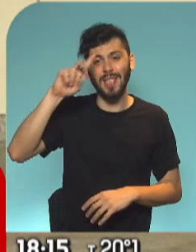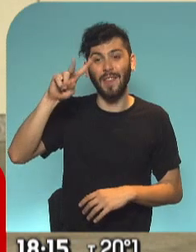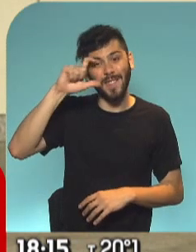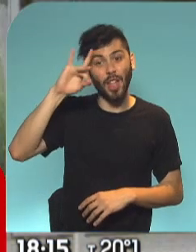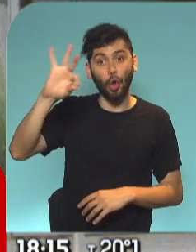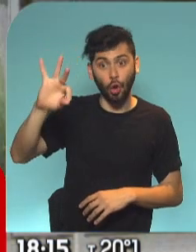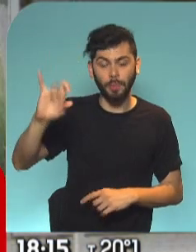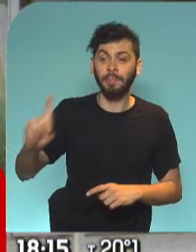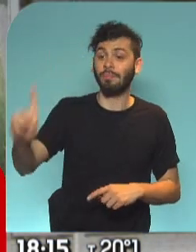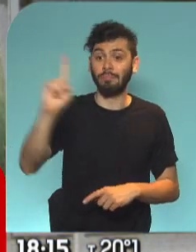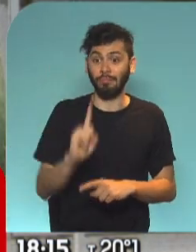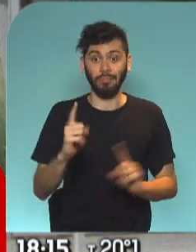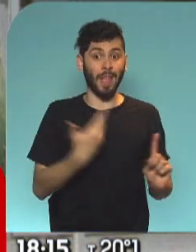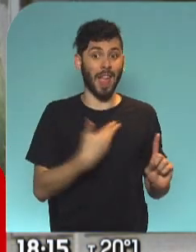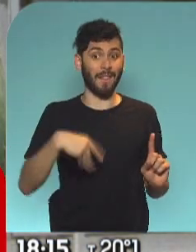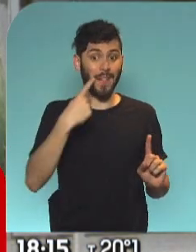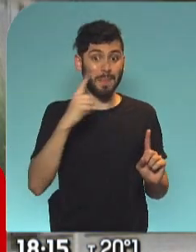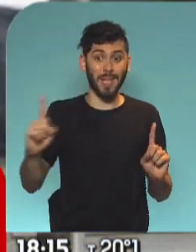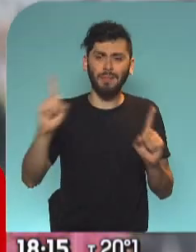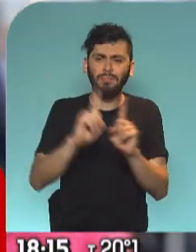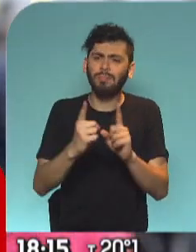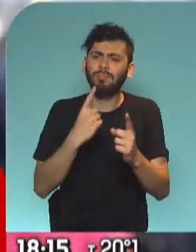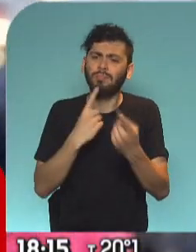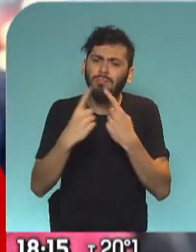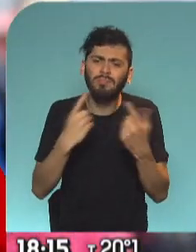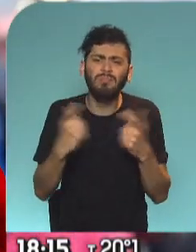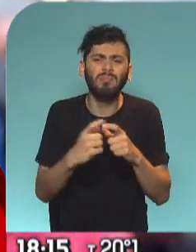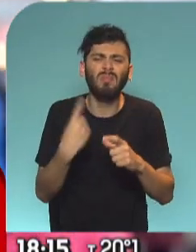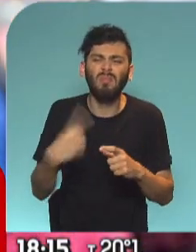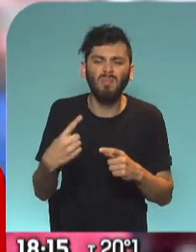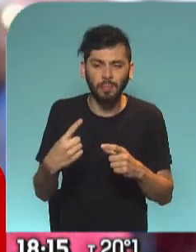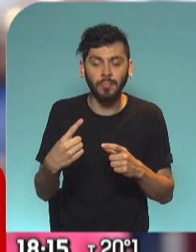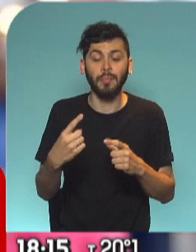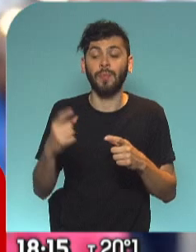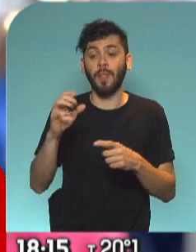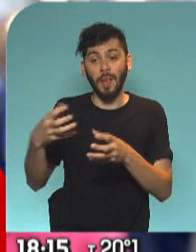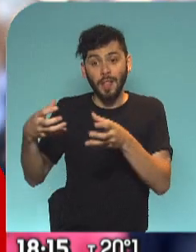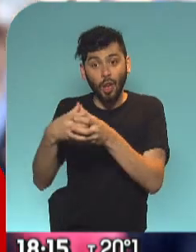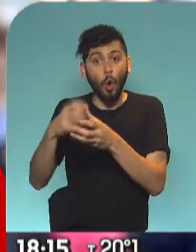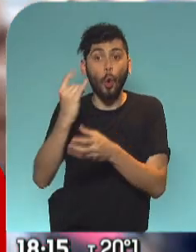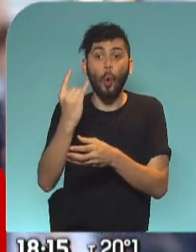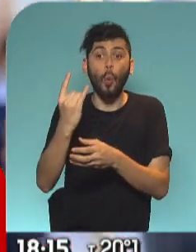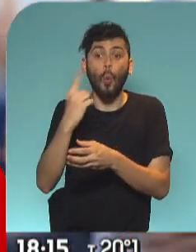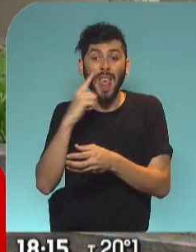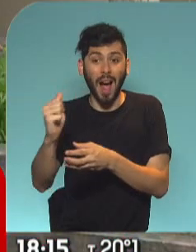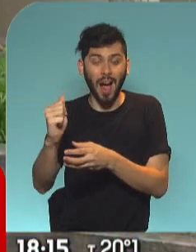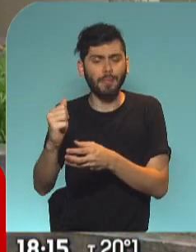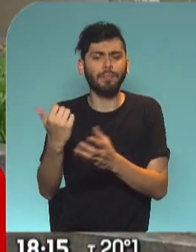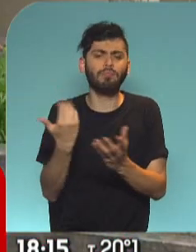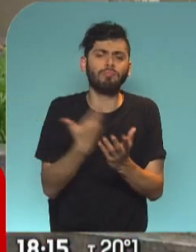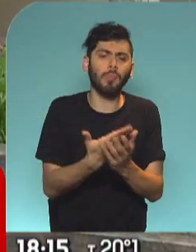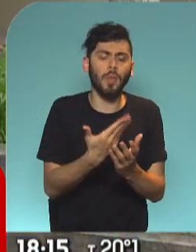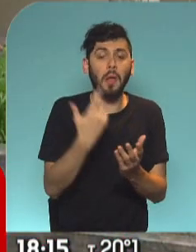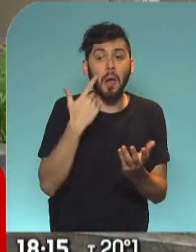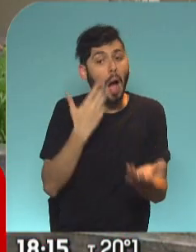Internacional? Básicamente de dos cosas. Primero, se le planteó desde la UIA al FMI un análisis del